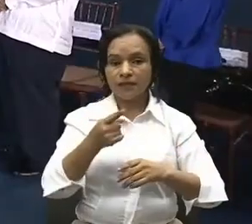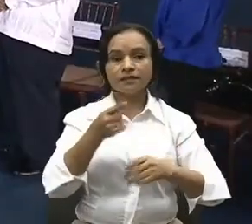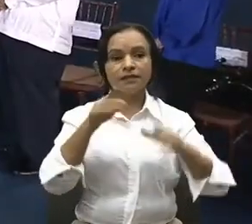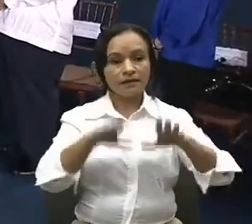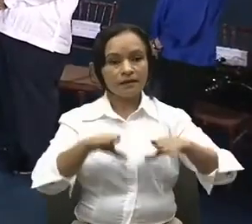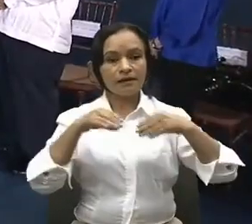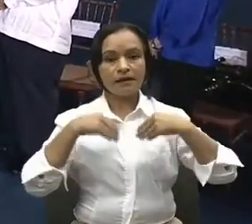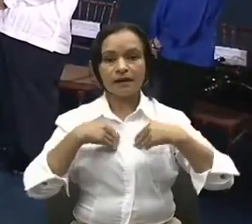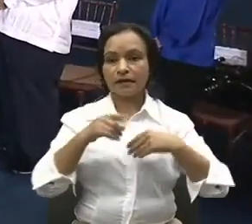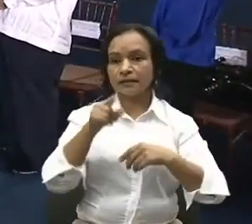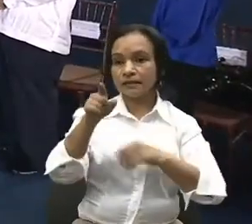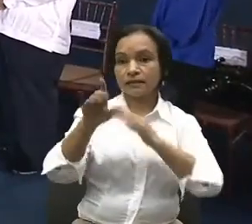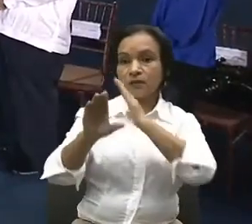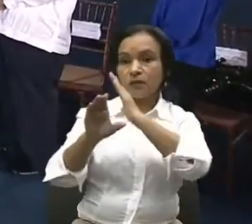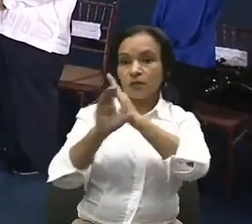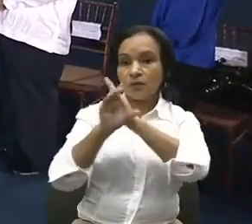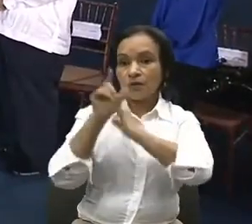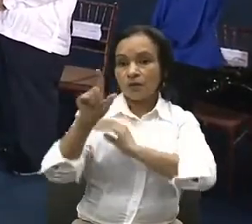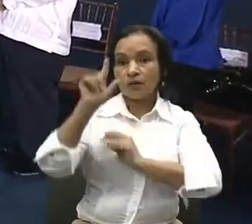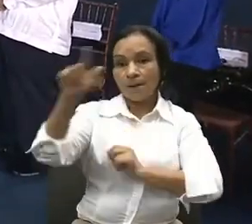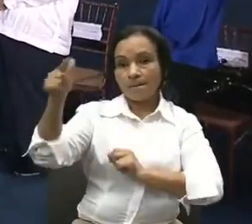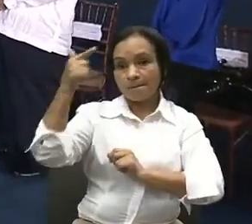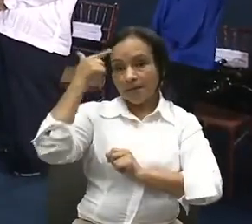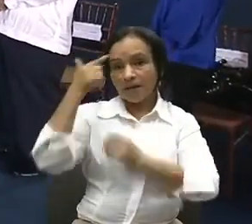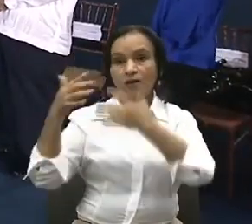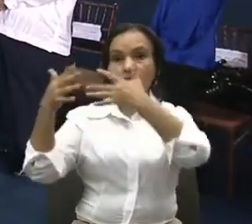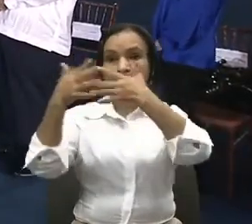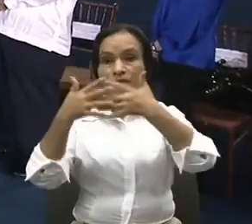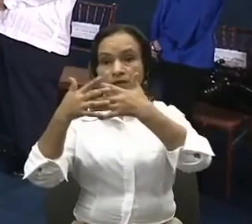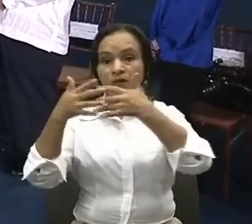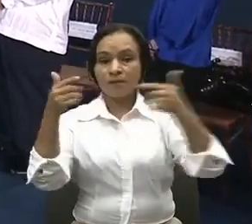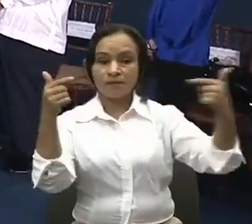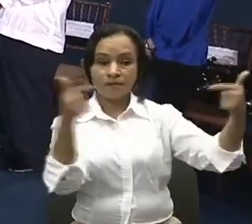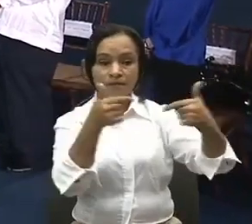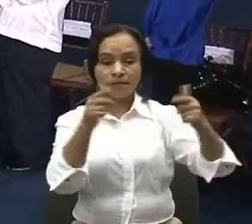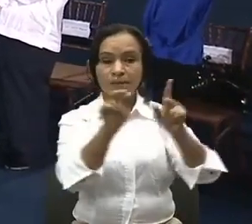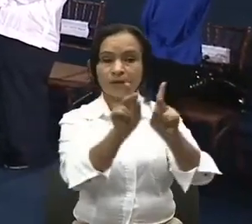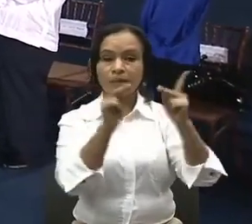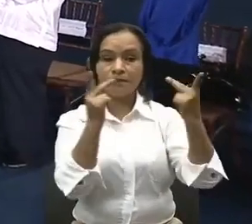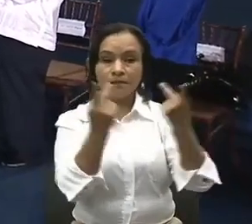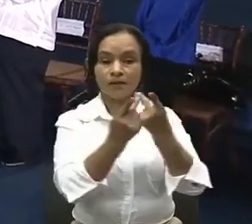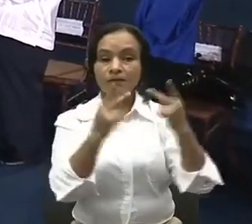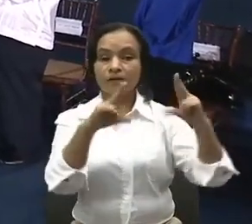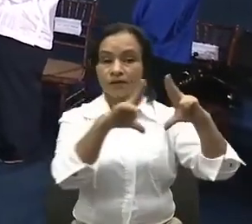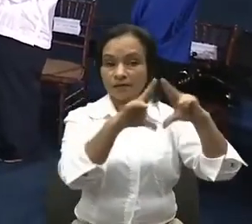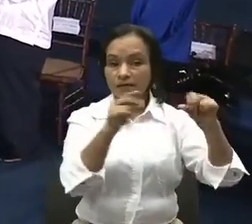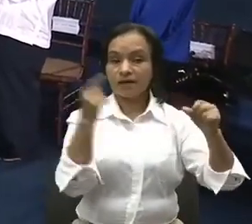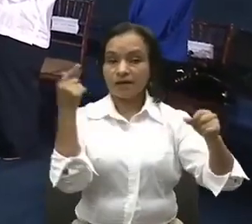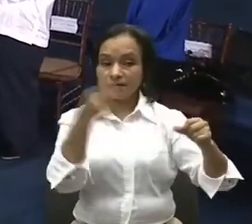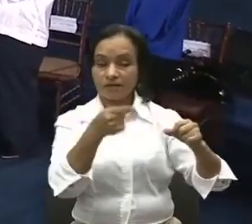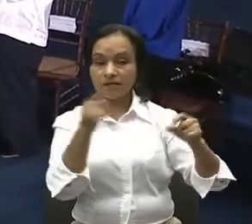condenando al gobierno de los Estados Unidos por los actos terroristas en contra del pueblo nicaragüense,